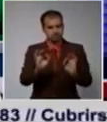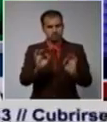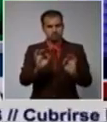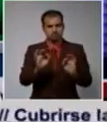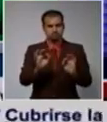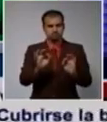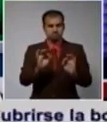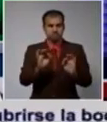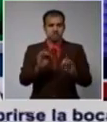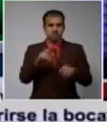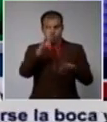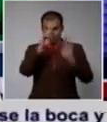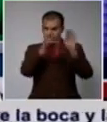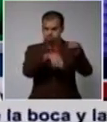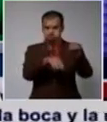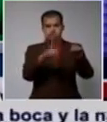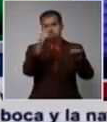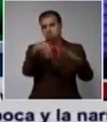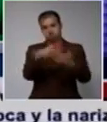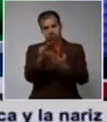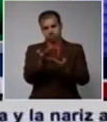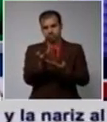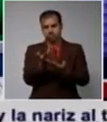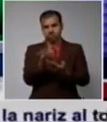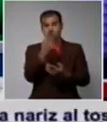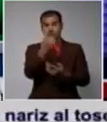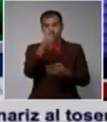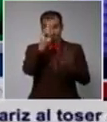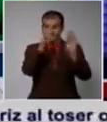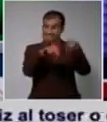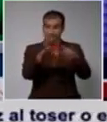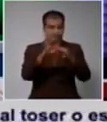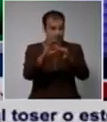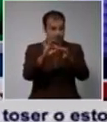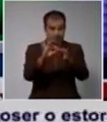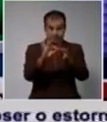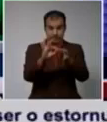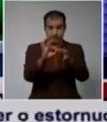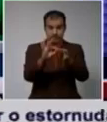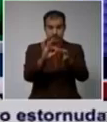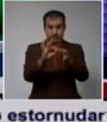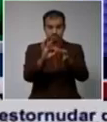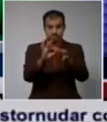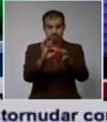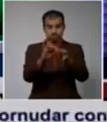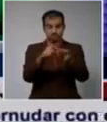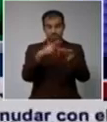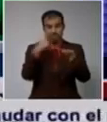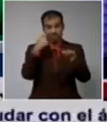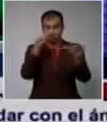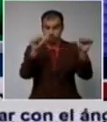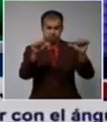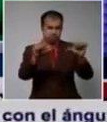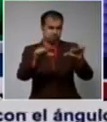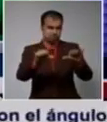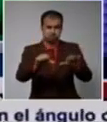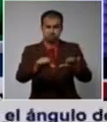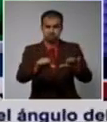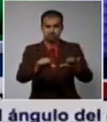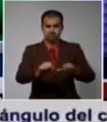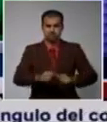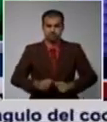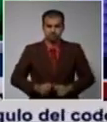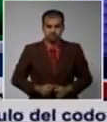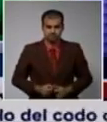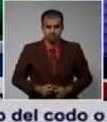breve hospitalaria, 2 días, de ellas 1 en terapia intensiva, por las gravedades que fue presentando, pues en